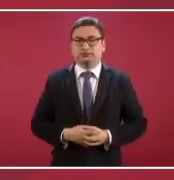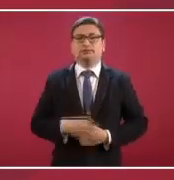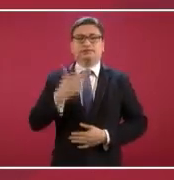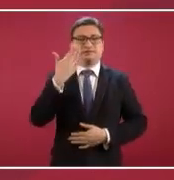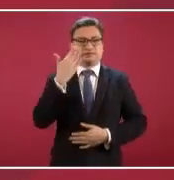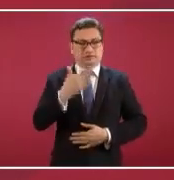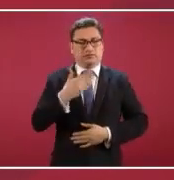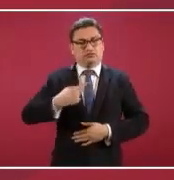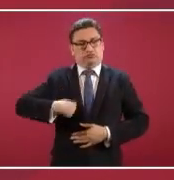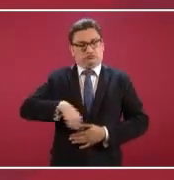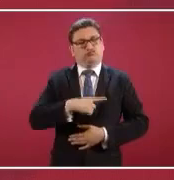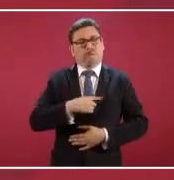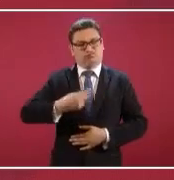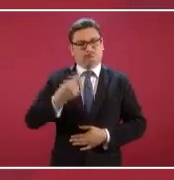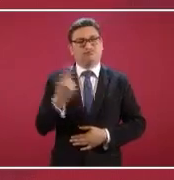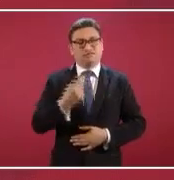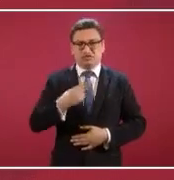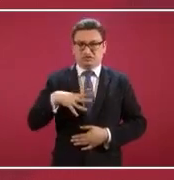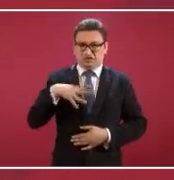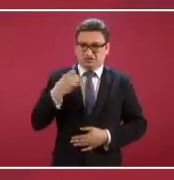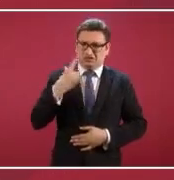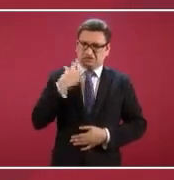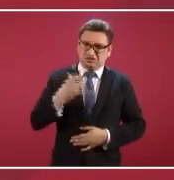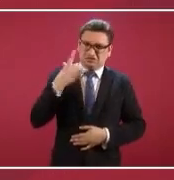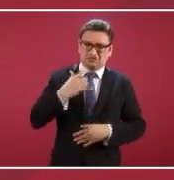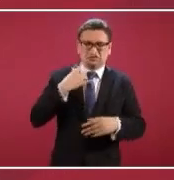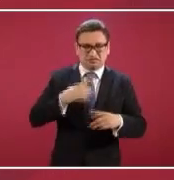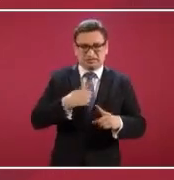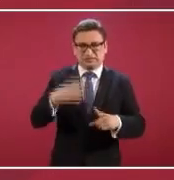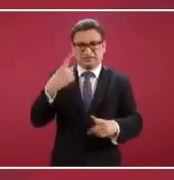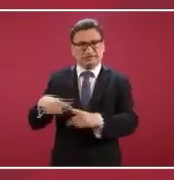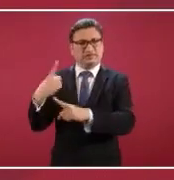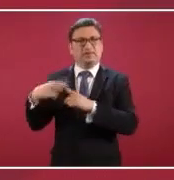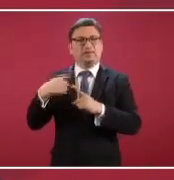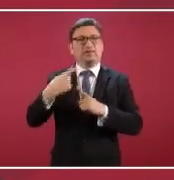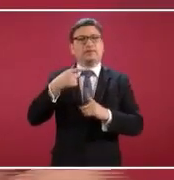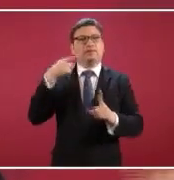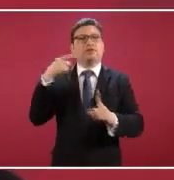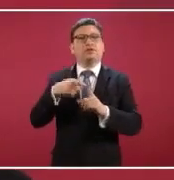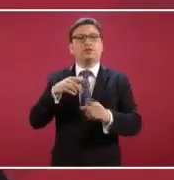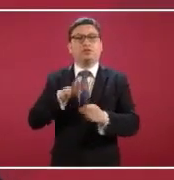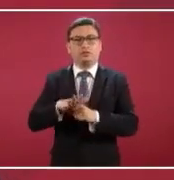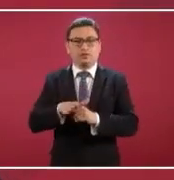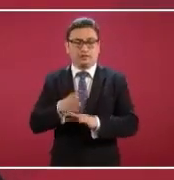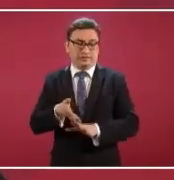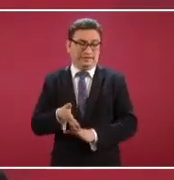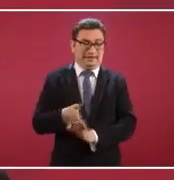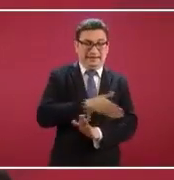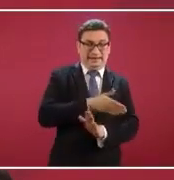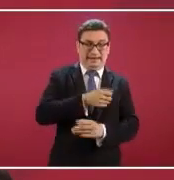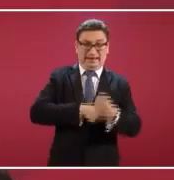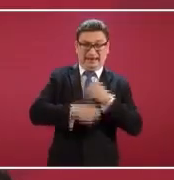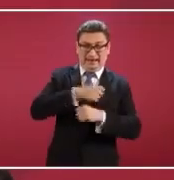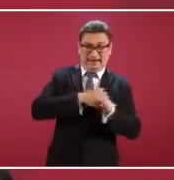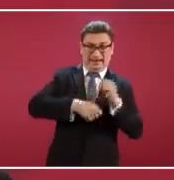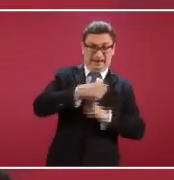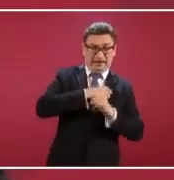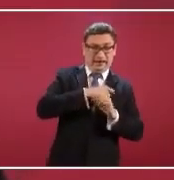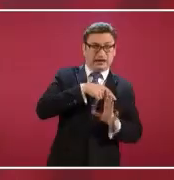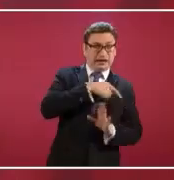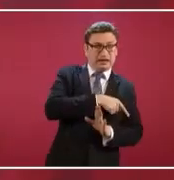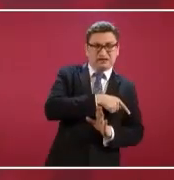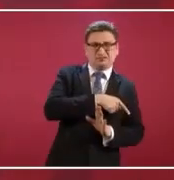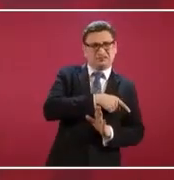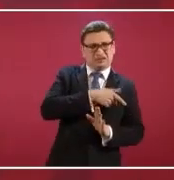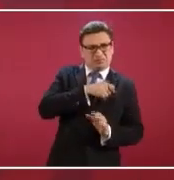supuesto, tenemos que hacer mayores y diferentes esfuerzos también respecto a lo que se hizo en los últimos años, porque si seguimos